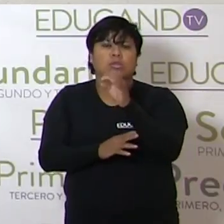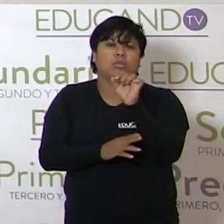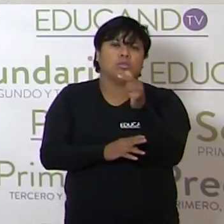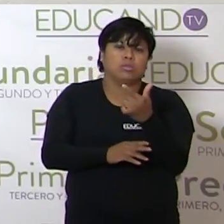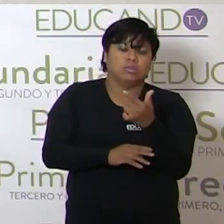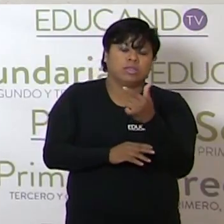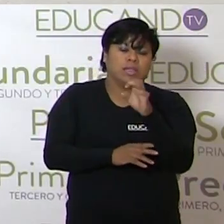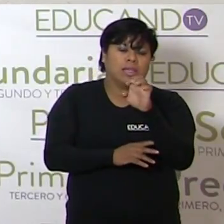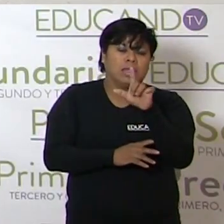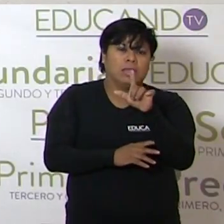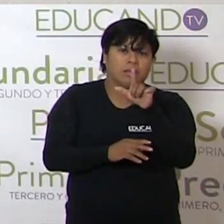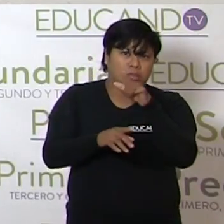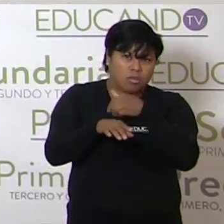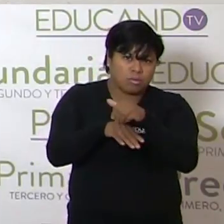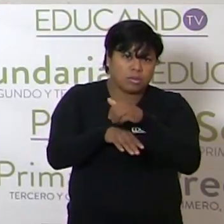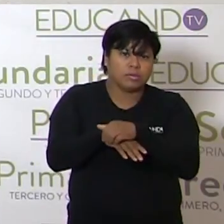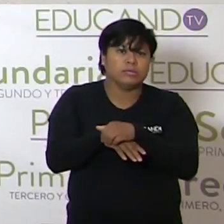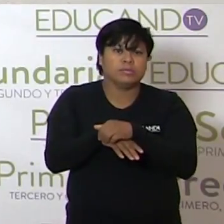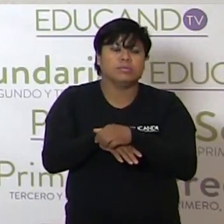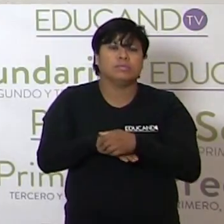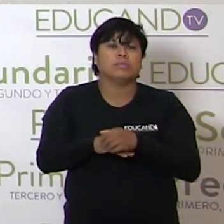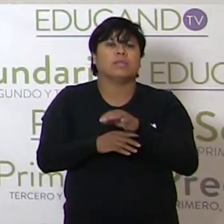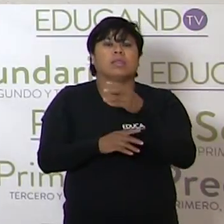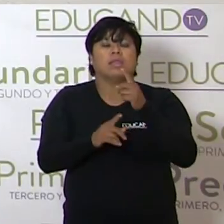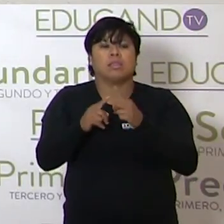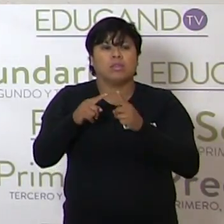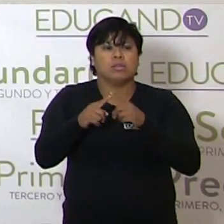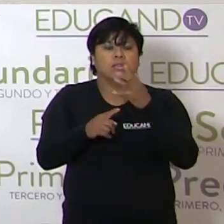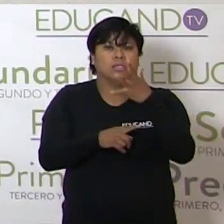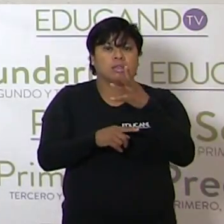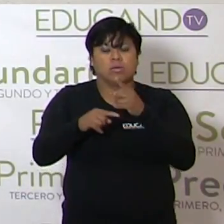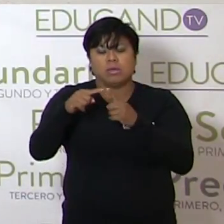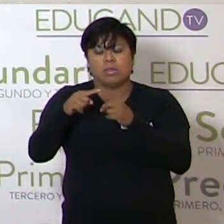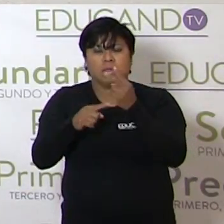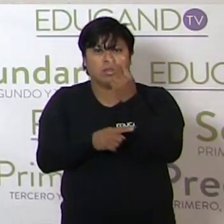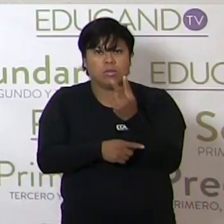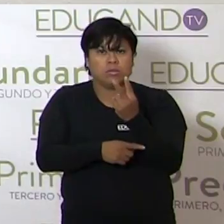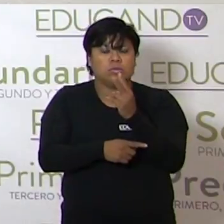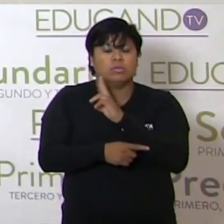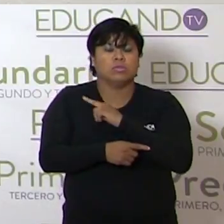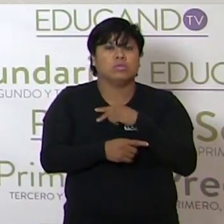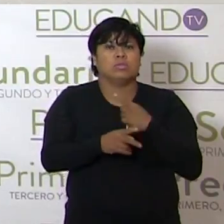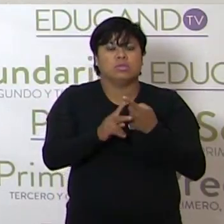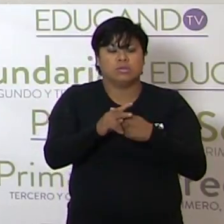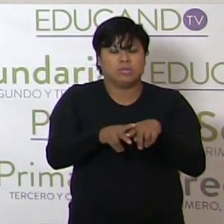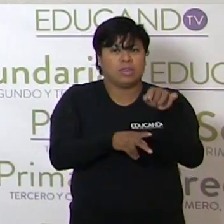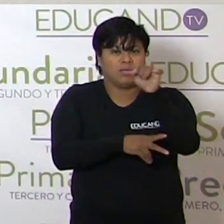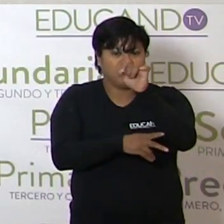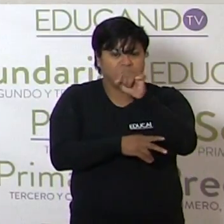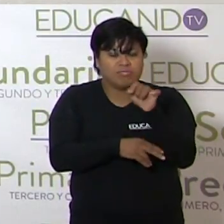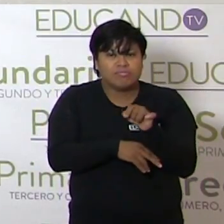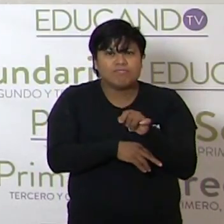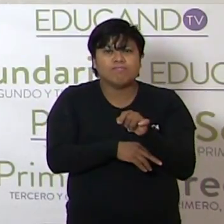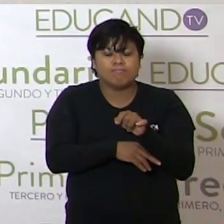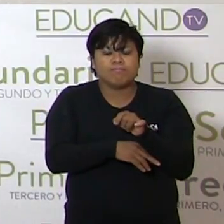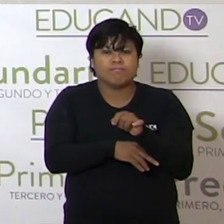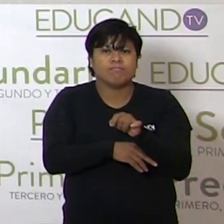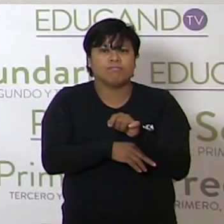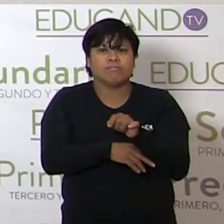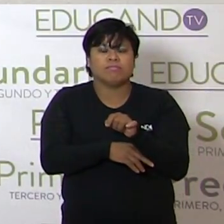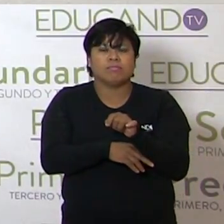elementos. Entonces, 5 entre 2, si hacemos el algoritmo convencional, que es de esta